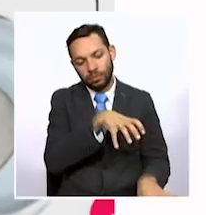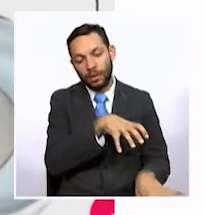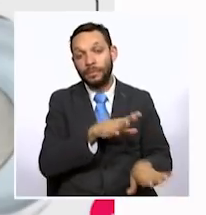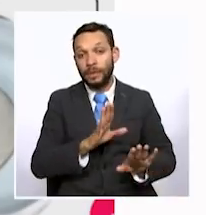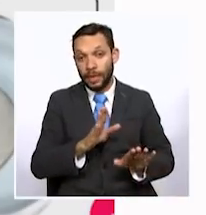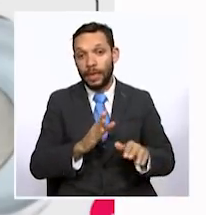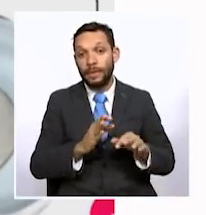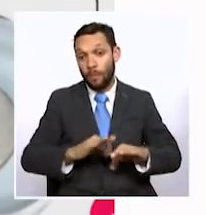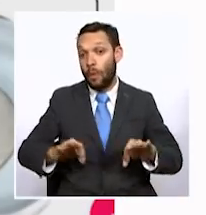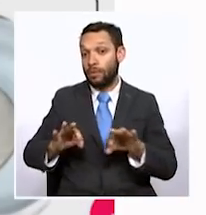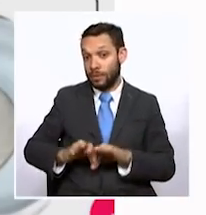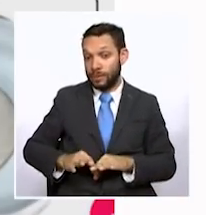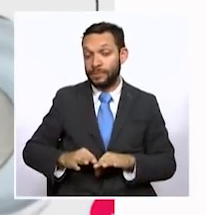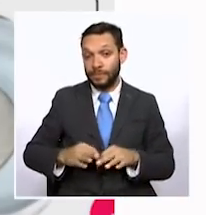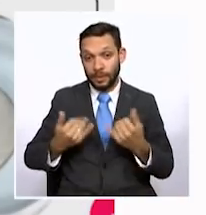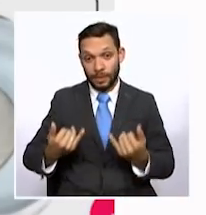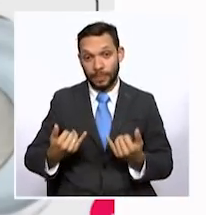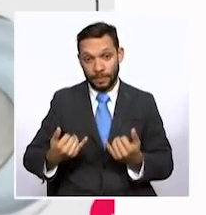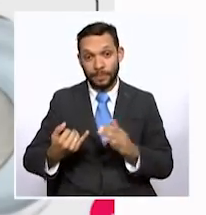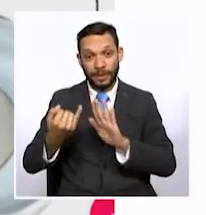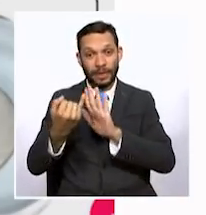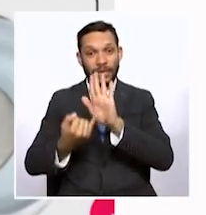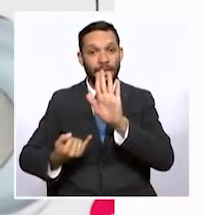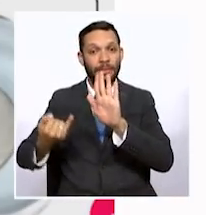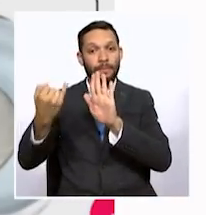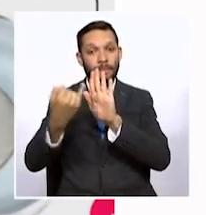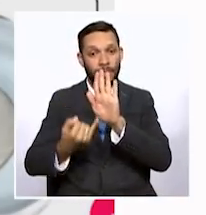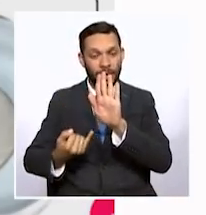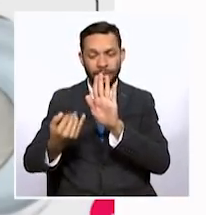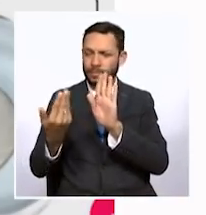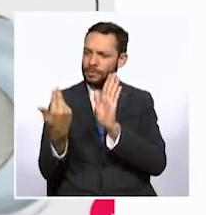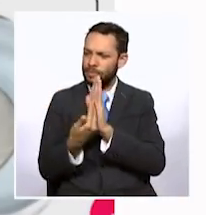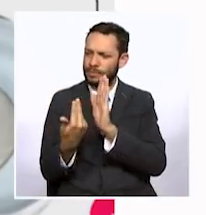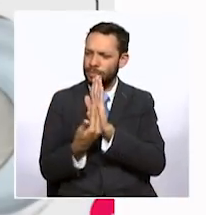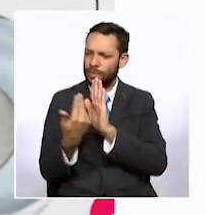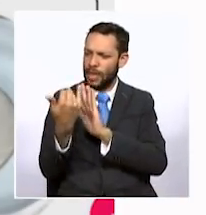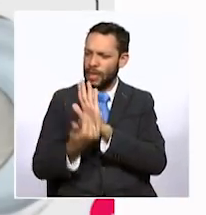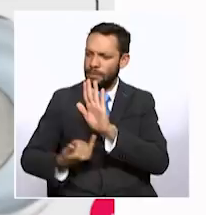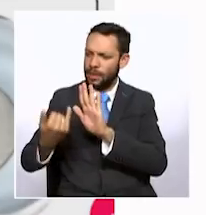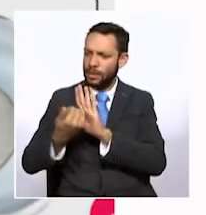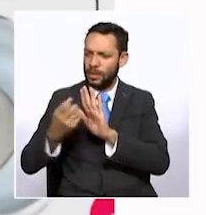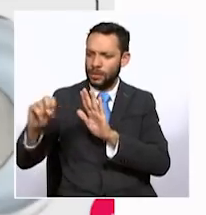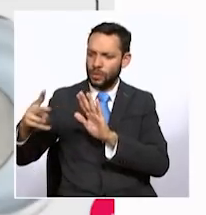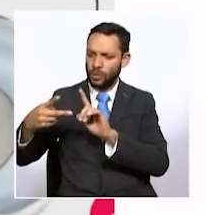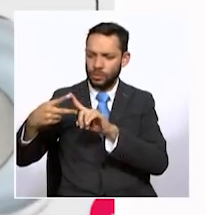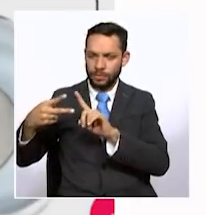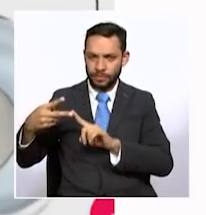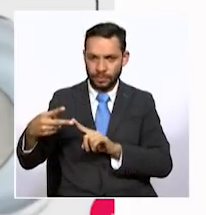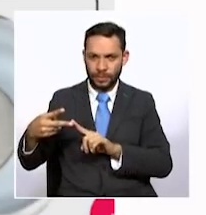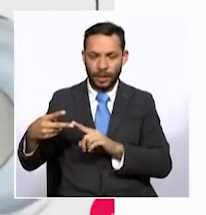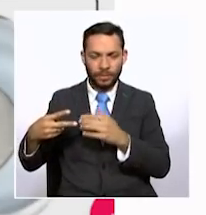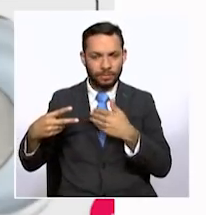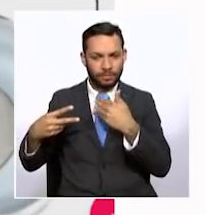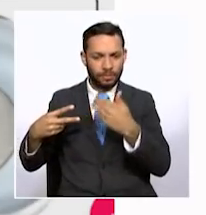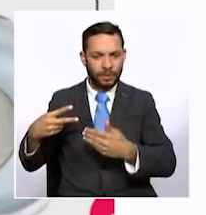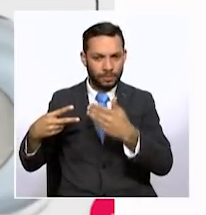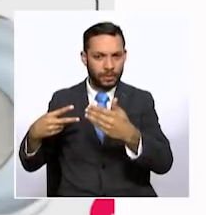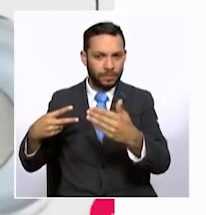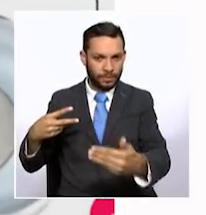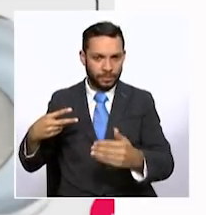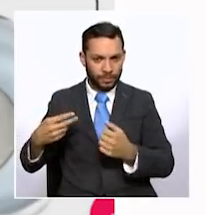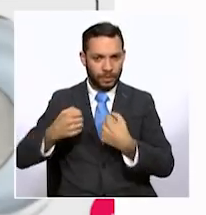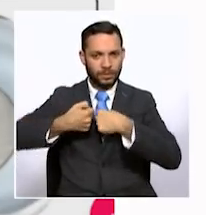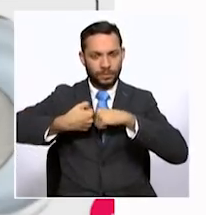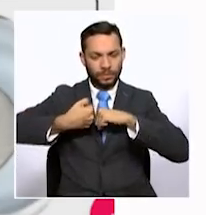muy importante, entonces acá tenemos unas imágenes que nos van a mostrar principalmente 2 patologías. En esta patología, en esta imagen tenemos una rodilla